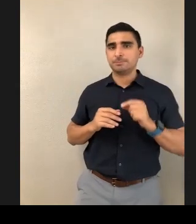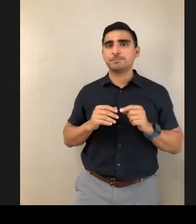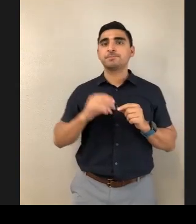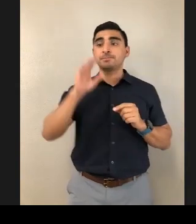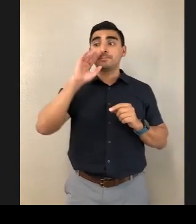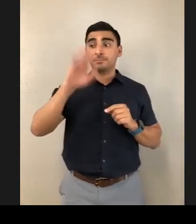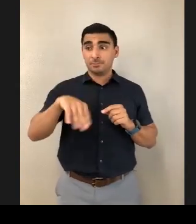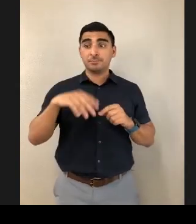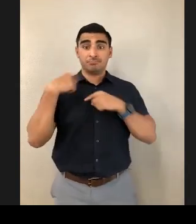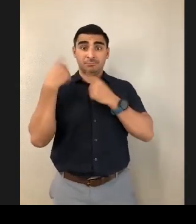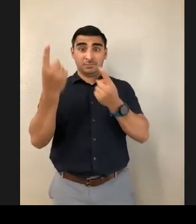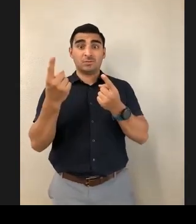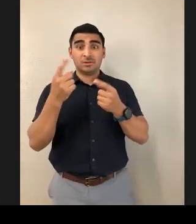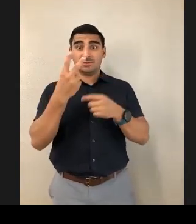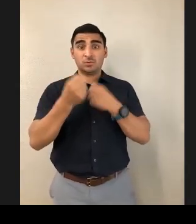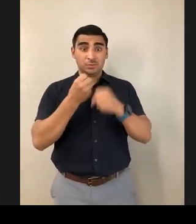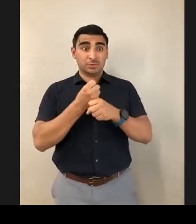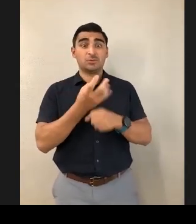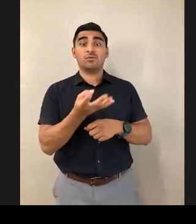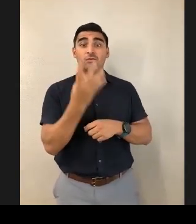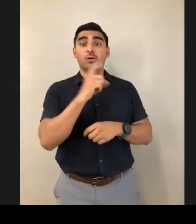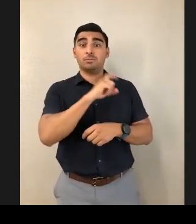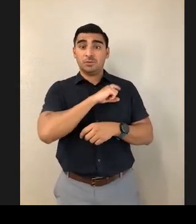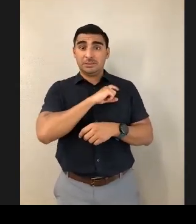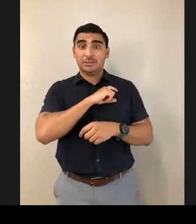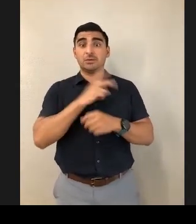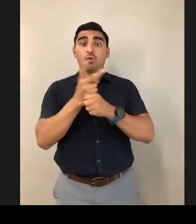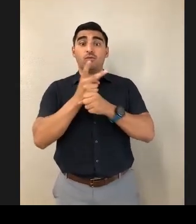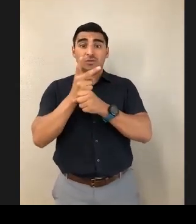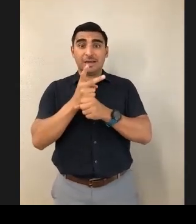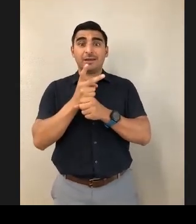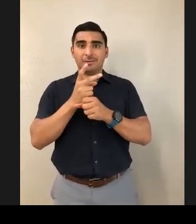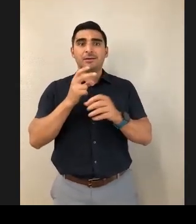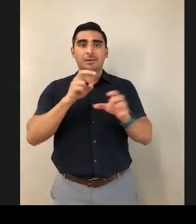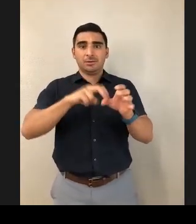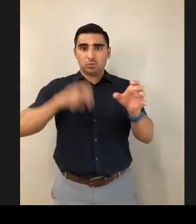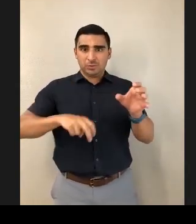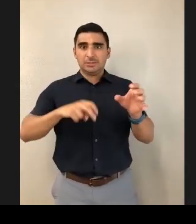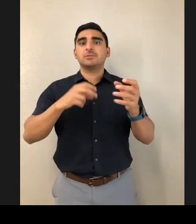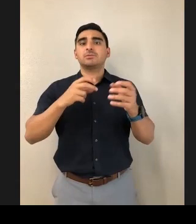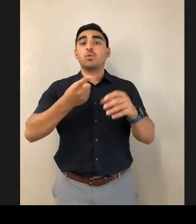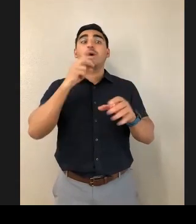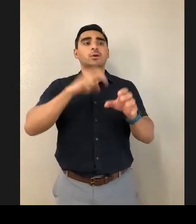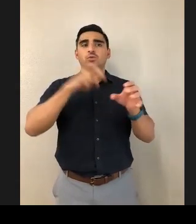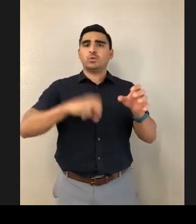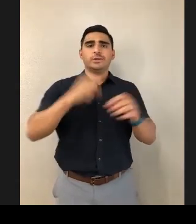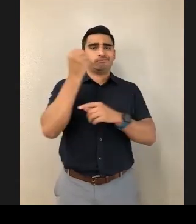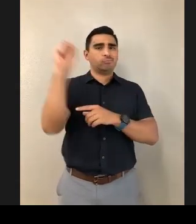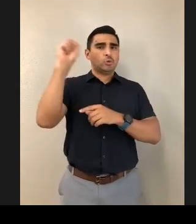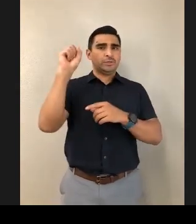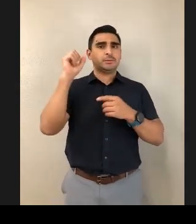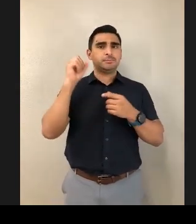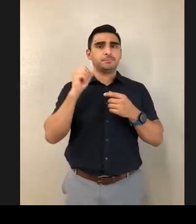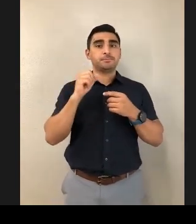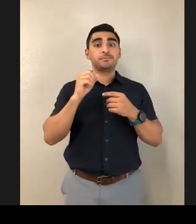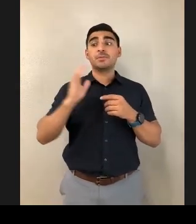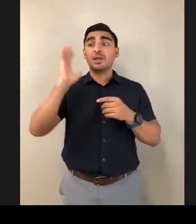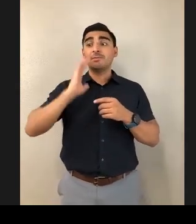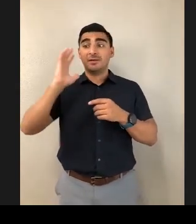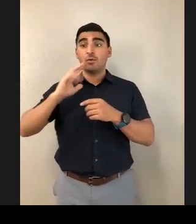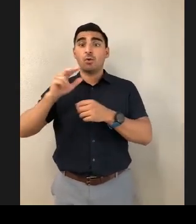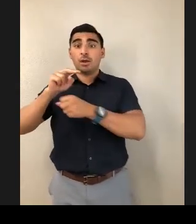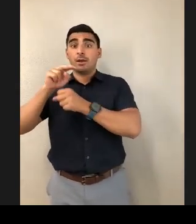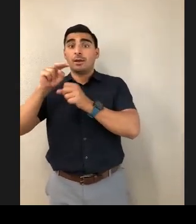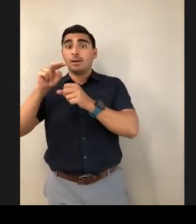años, 4 miembros del panel de supervisión han renunciado y uno renunció bajo